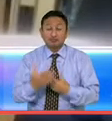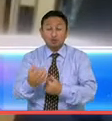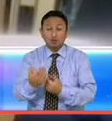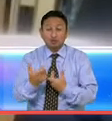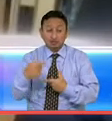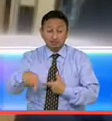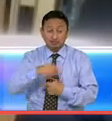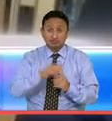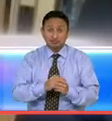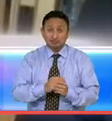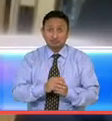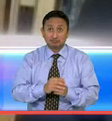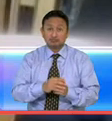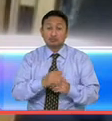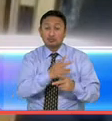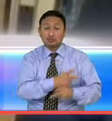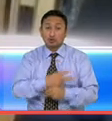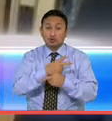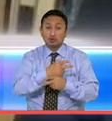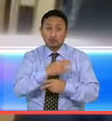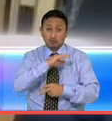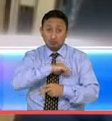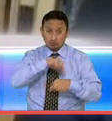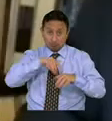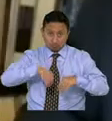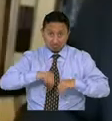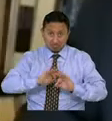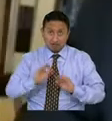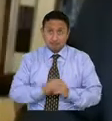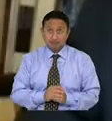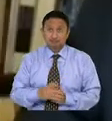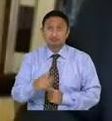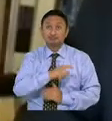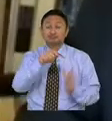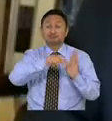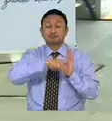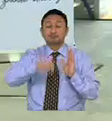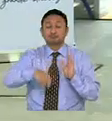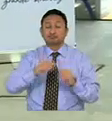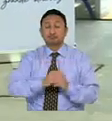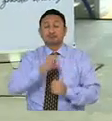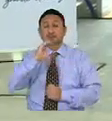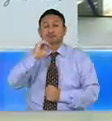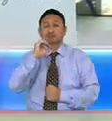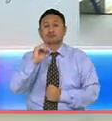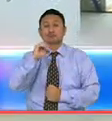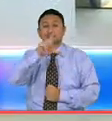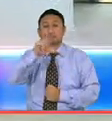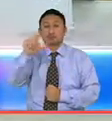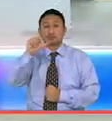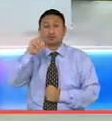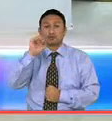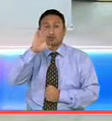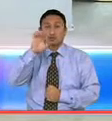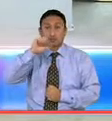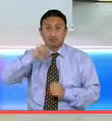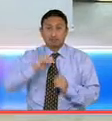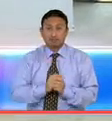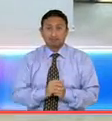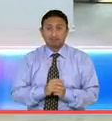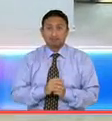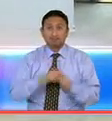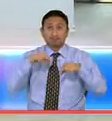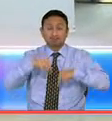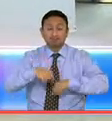adoptado plenamente por el Pleno del Consejo Metropolitano. El constitucionalista Rafael Ollarte se atreve a dar recomendaciones al burgomaestre removido